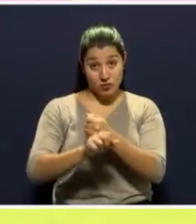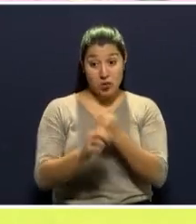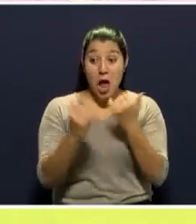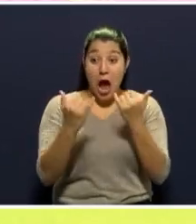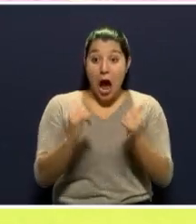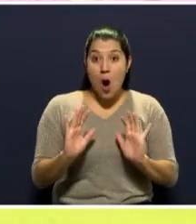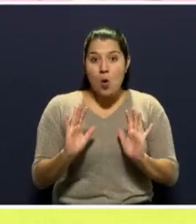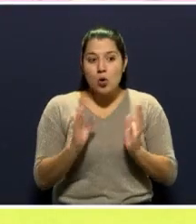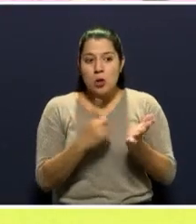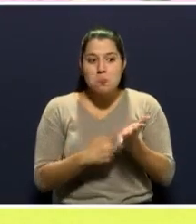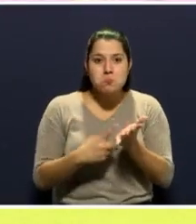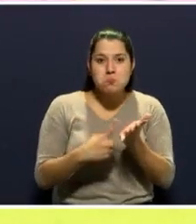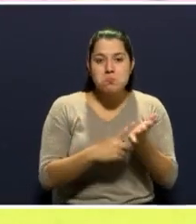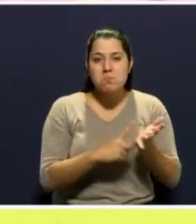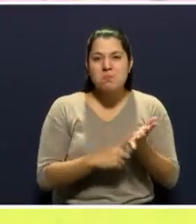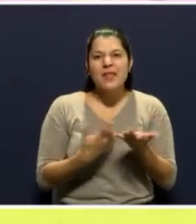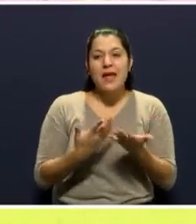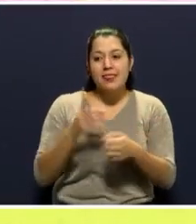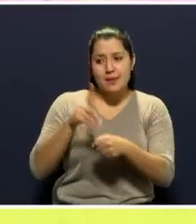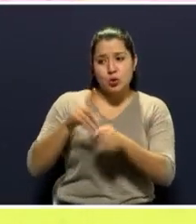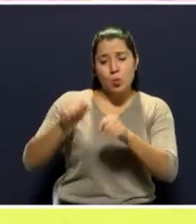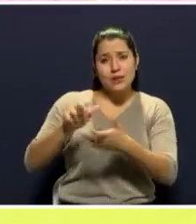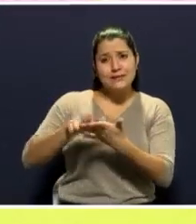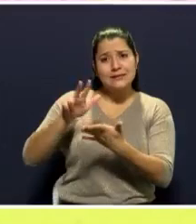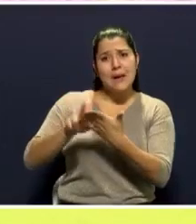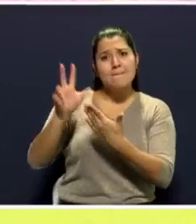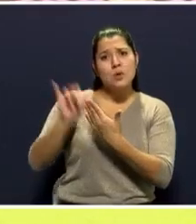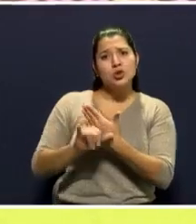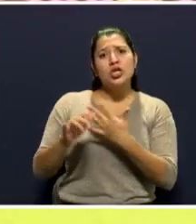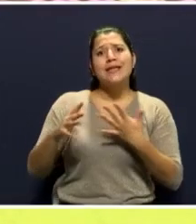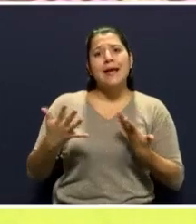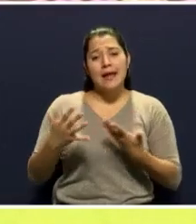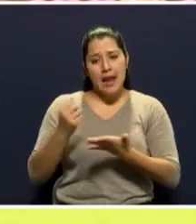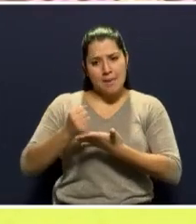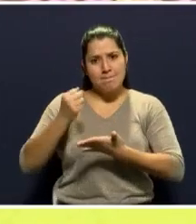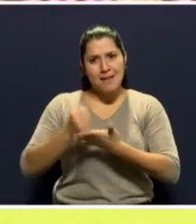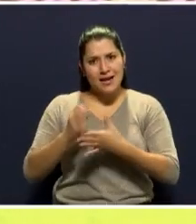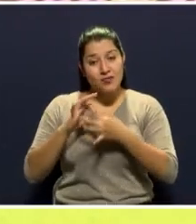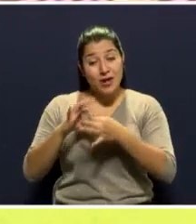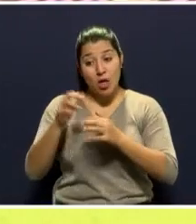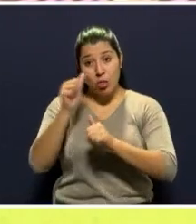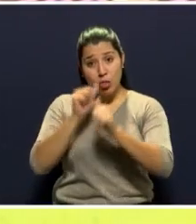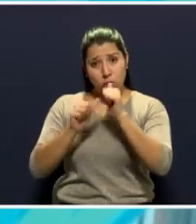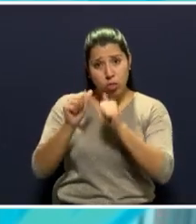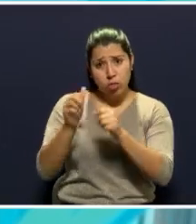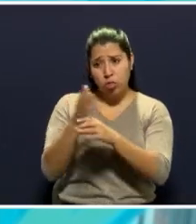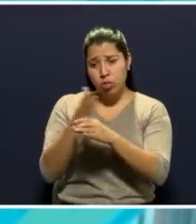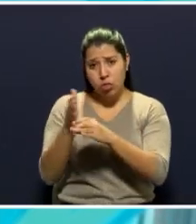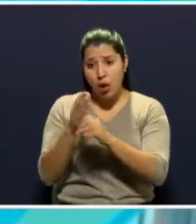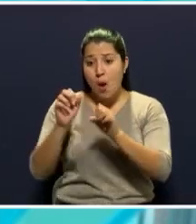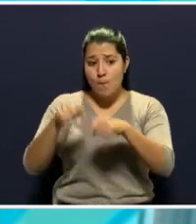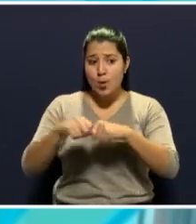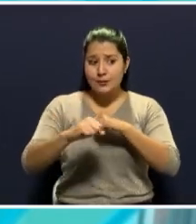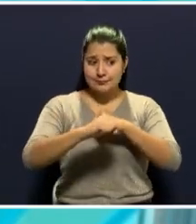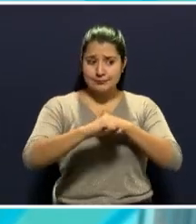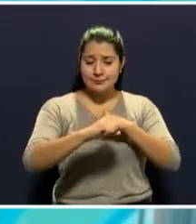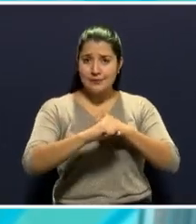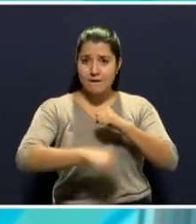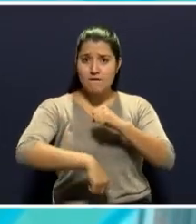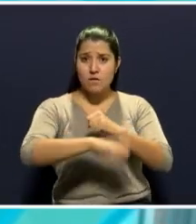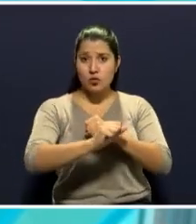que los diputados aprueben dicho proyecto y con ello el deporte nacional pueda aumentar sus ingresos. Ahora hay que